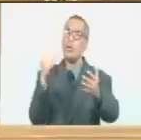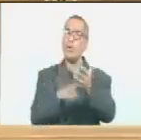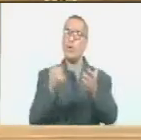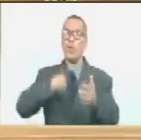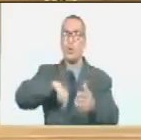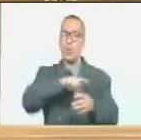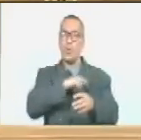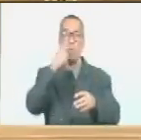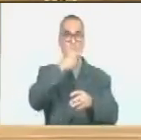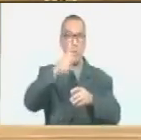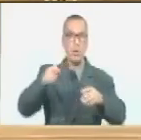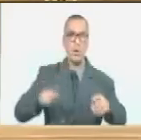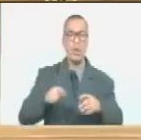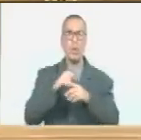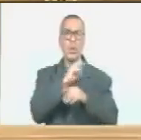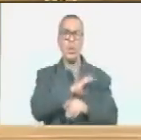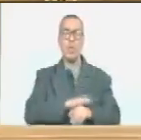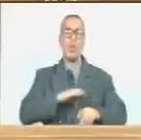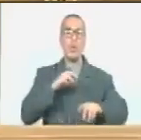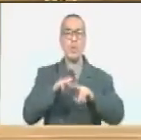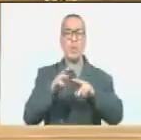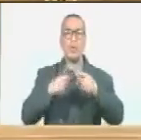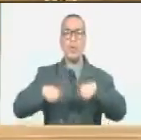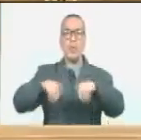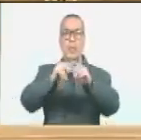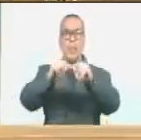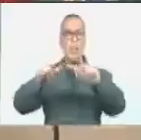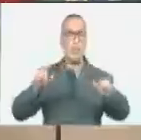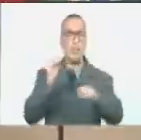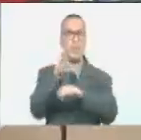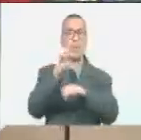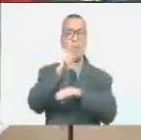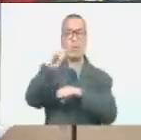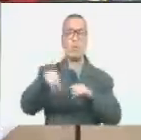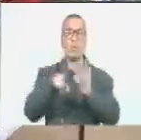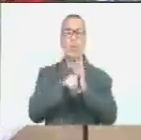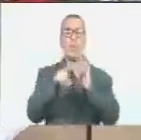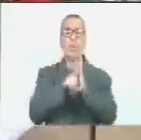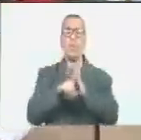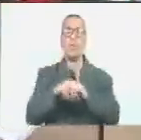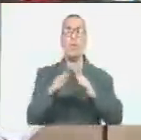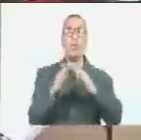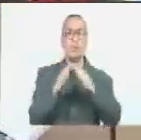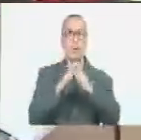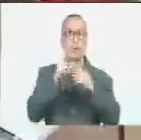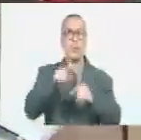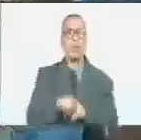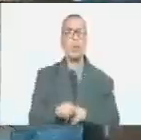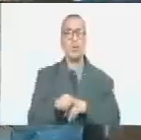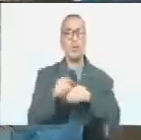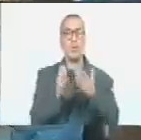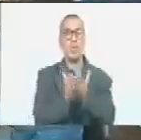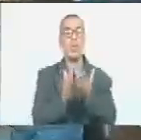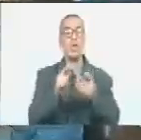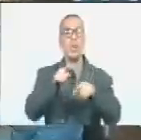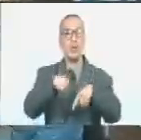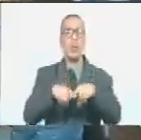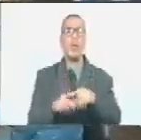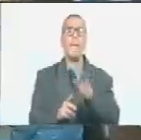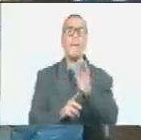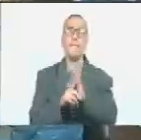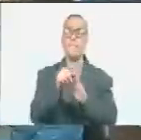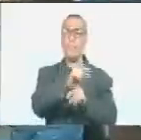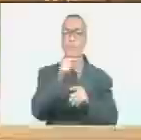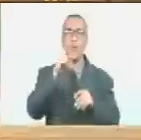nuestro pueblo a través de los comités de tierras urbanas, a través de las asambleas de viviendas venezolanos, a través de los campamentos de pioneros y